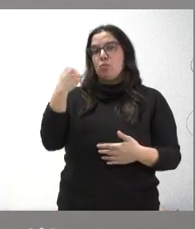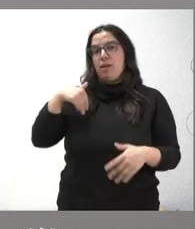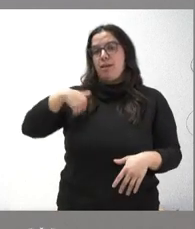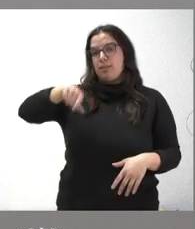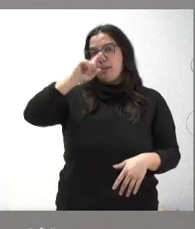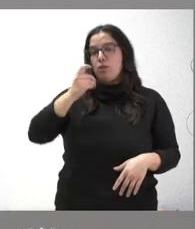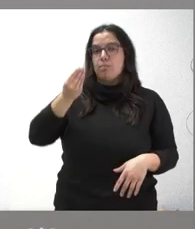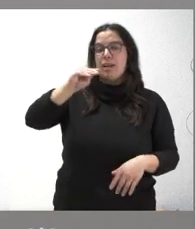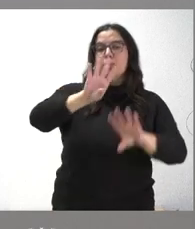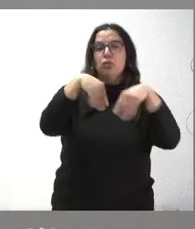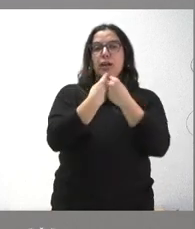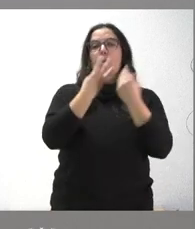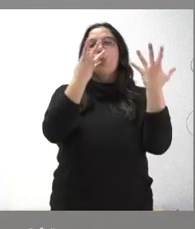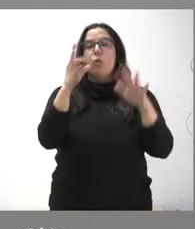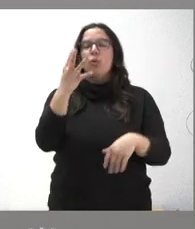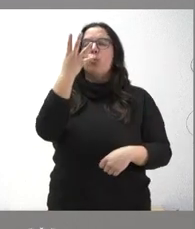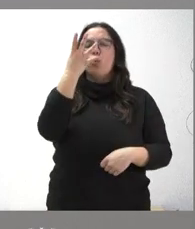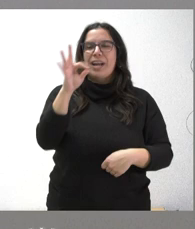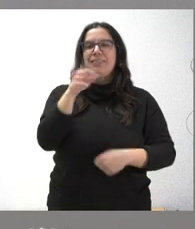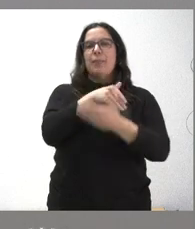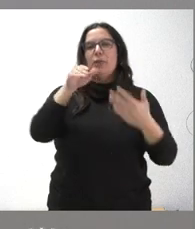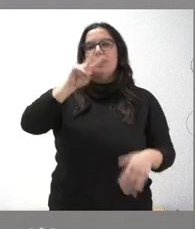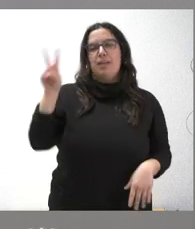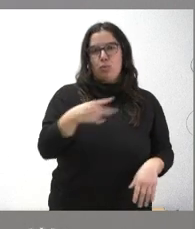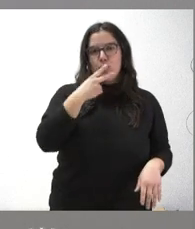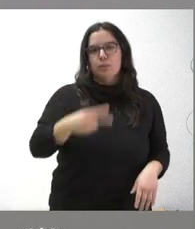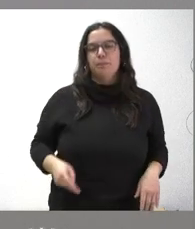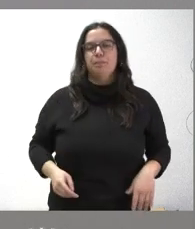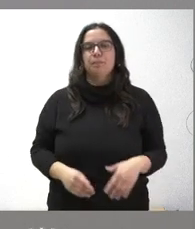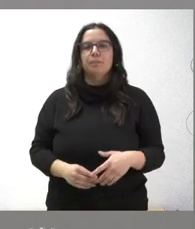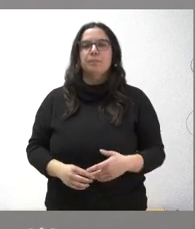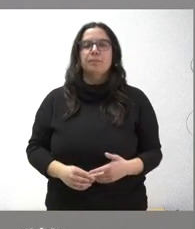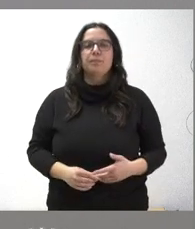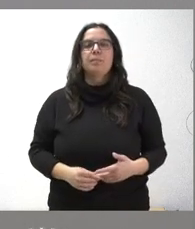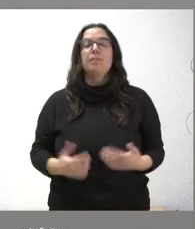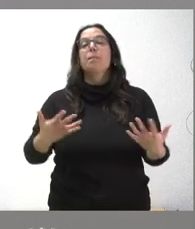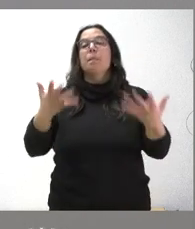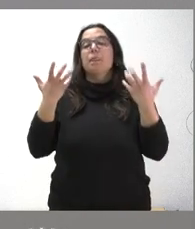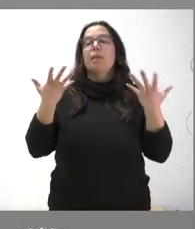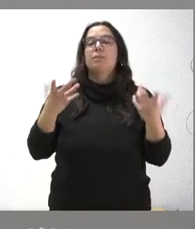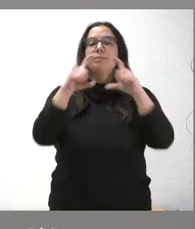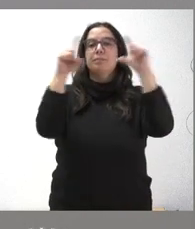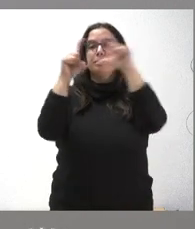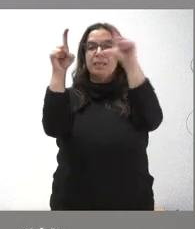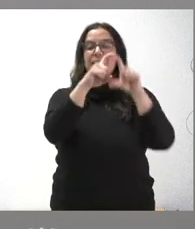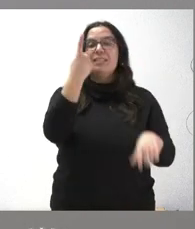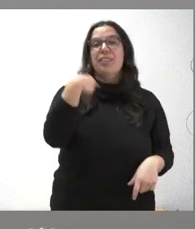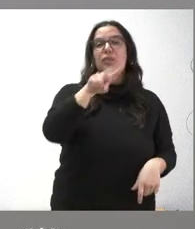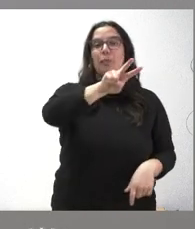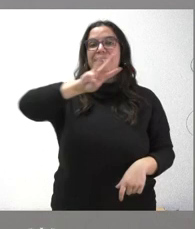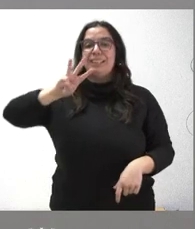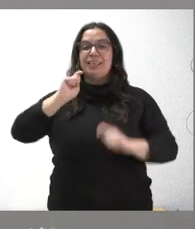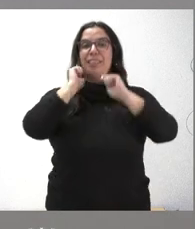hace un total de 40 millones de euros se beneficia así a las 123 empresas